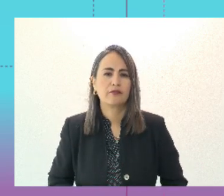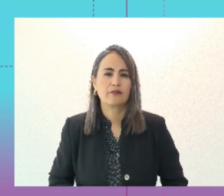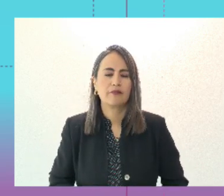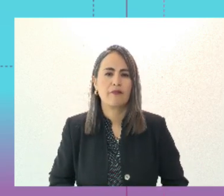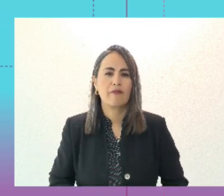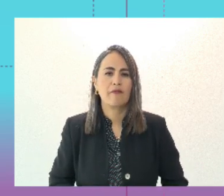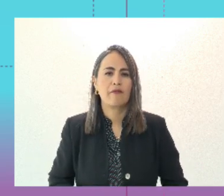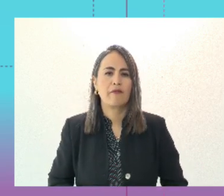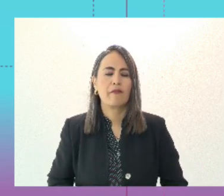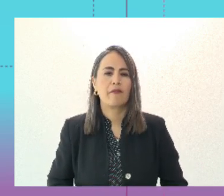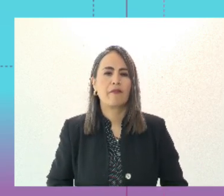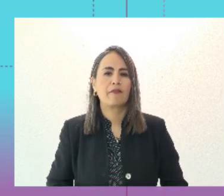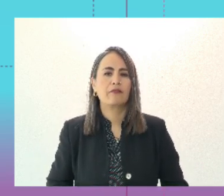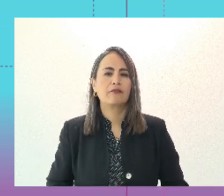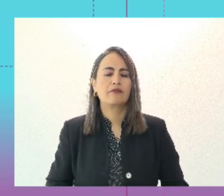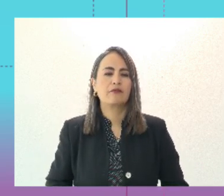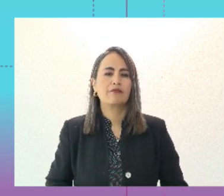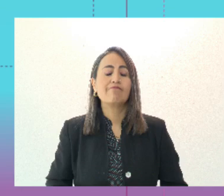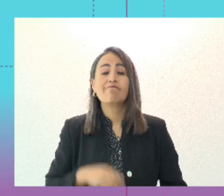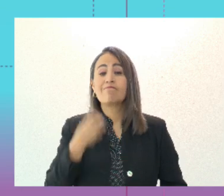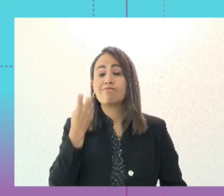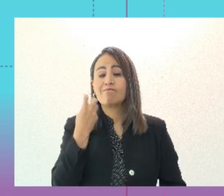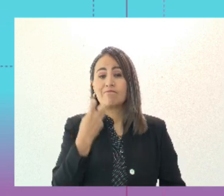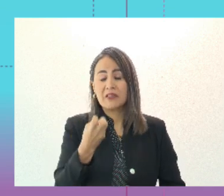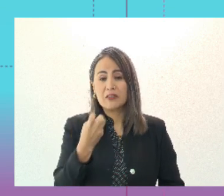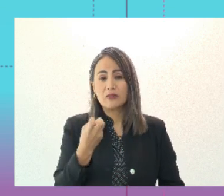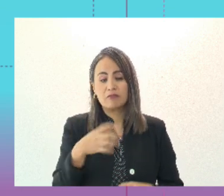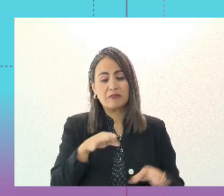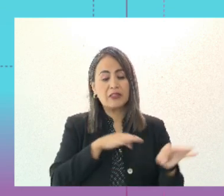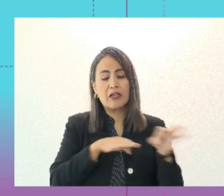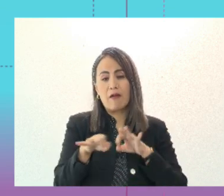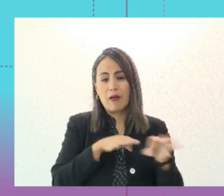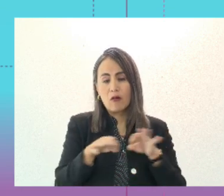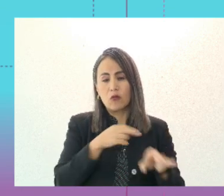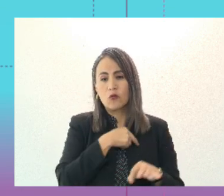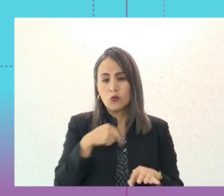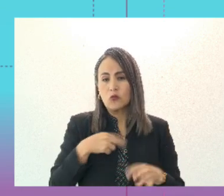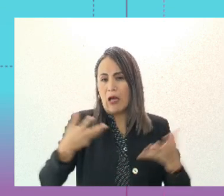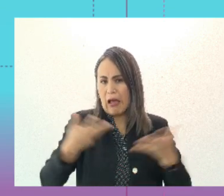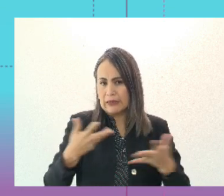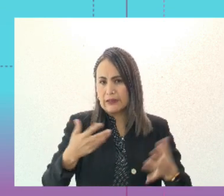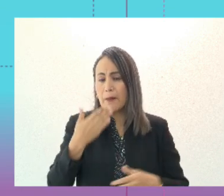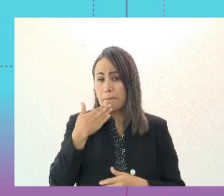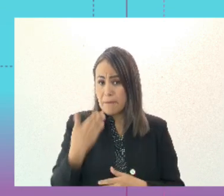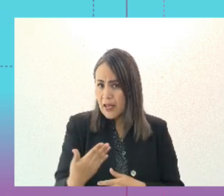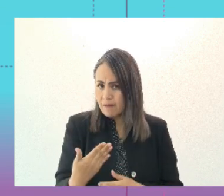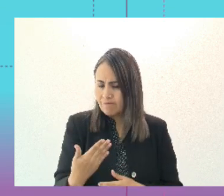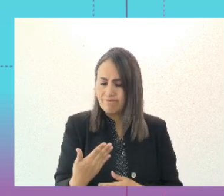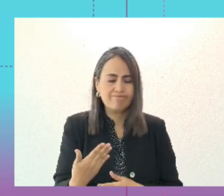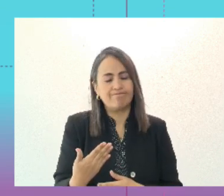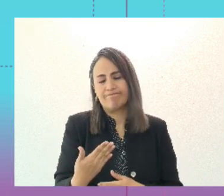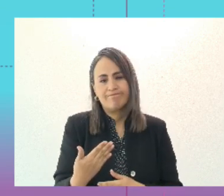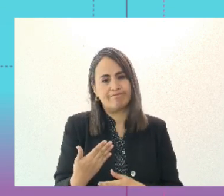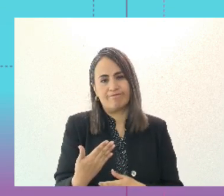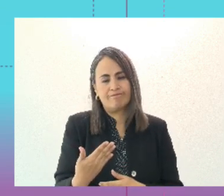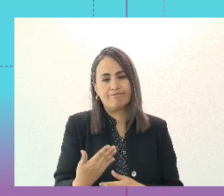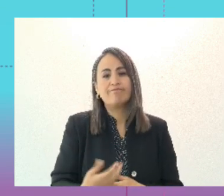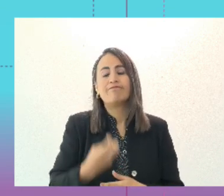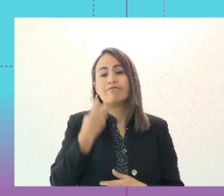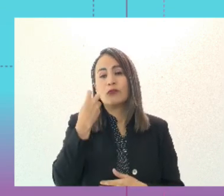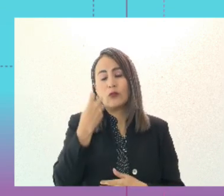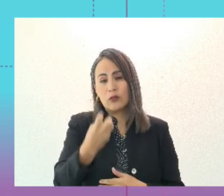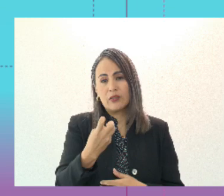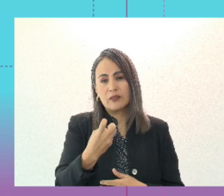una eficacia, una eficiencia en el trabajo que realizamos y en consecuencia, bueno, pues el uso y